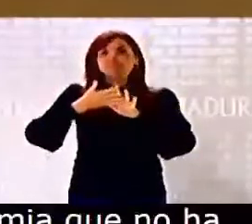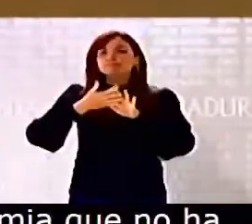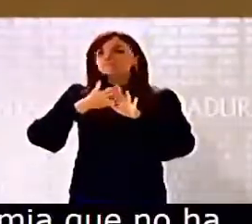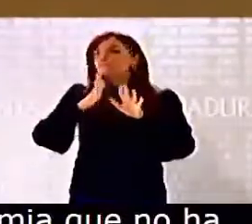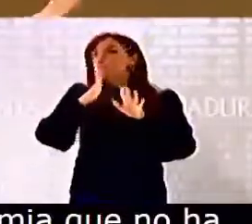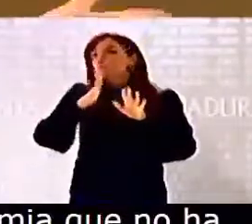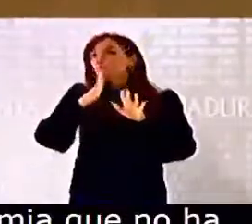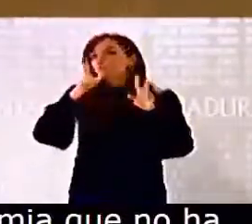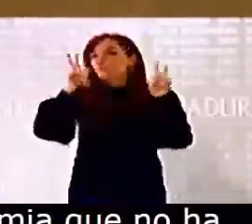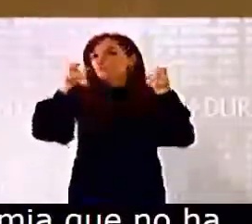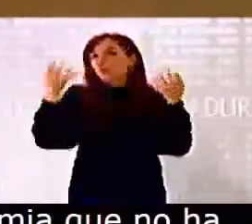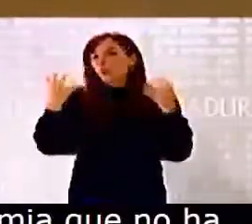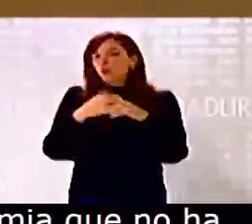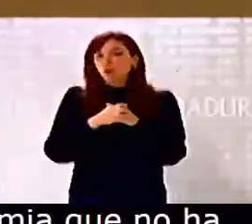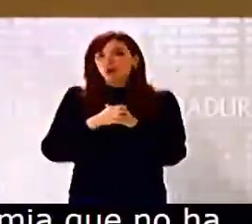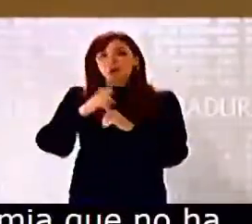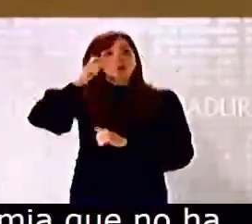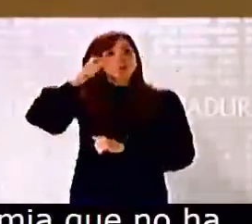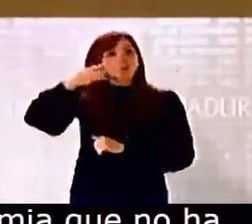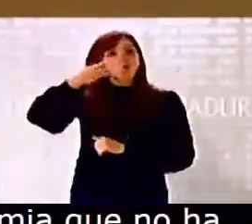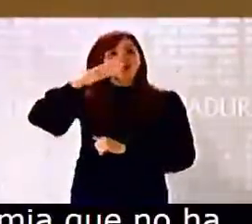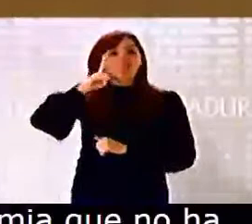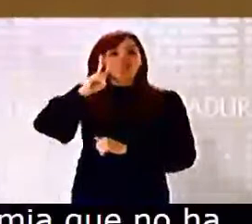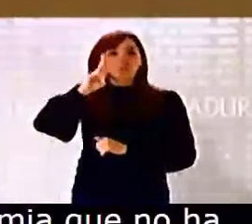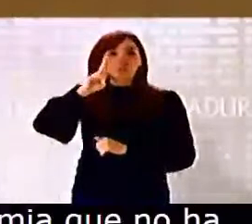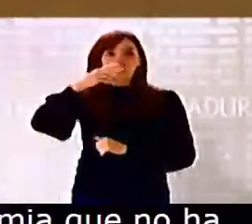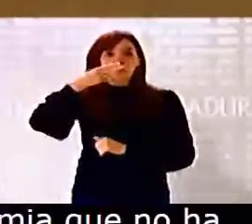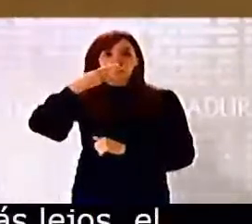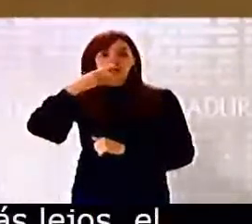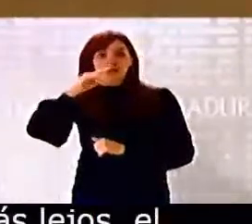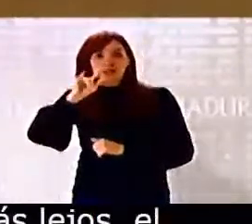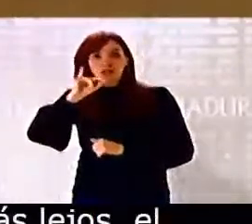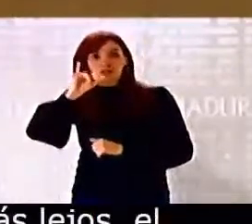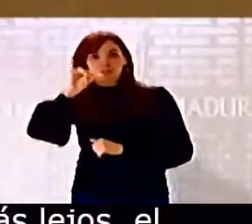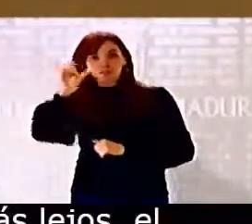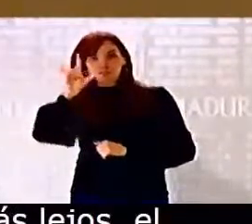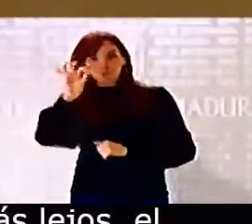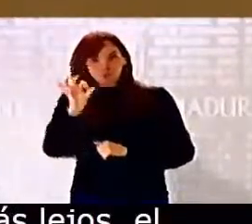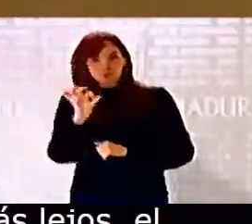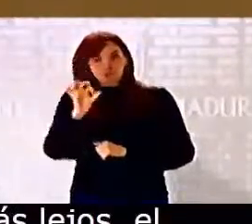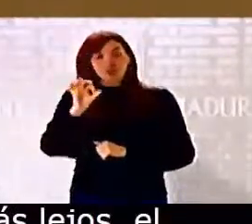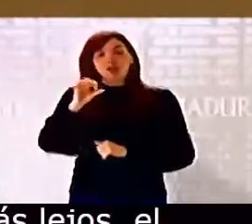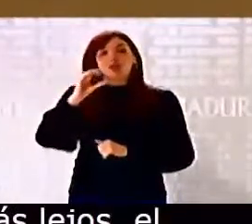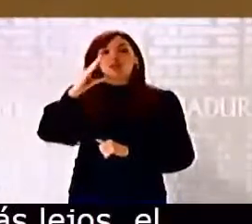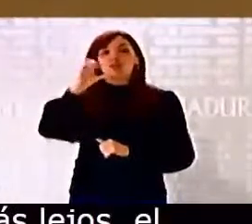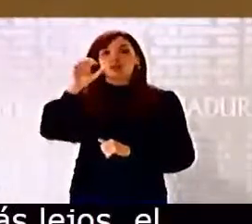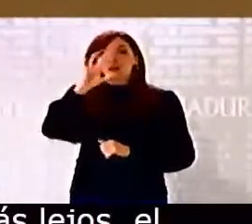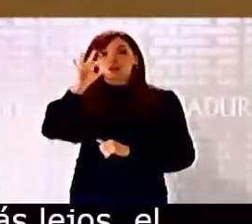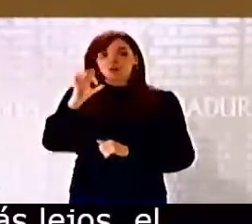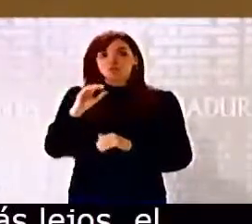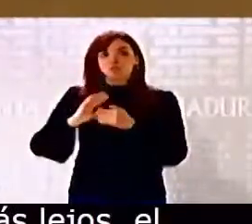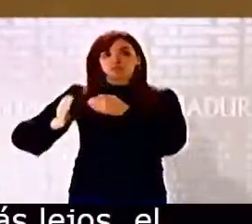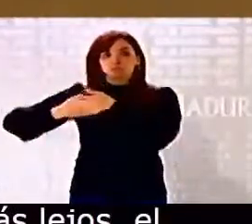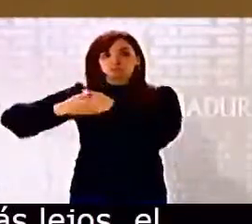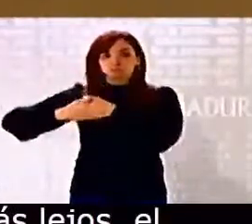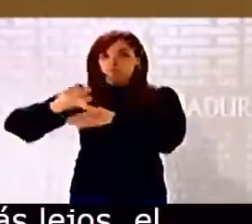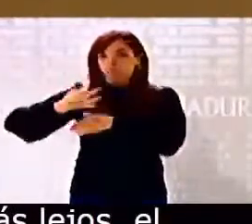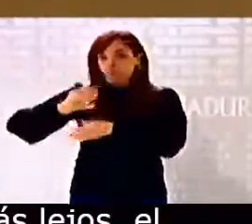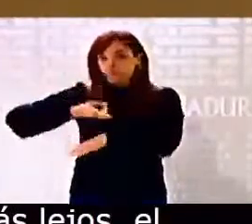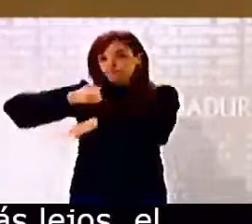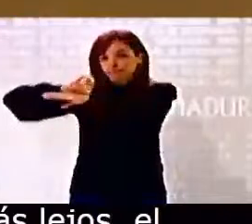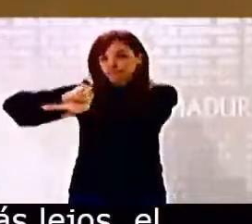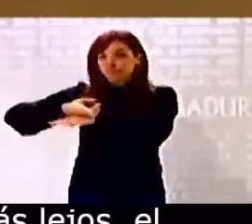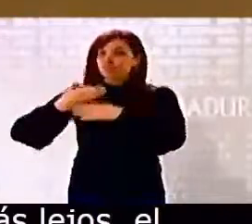del Cerro, lo que nos indica que el virus sigue estando ahí. Por tanto, a pesar de las informaciones y